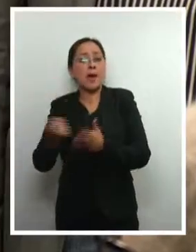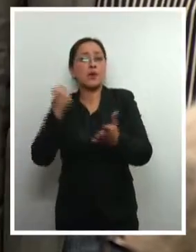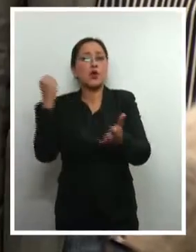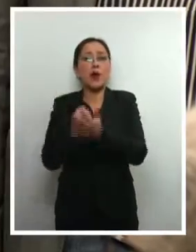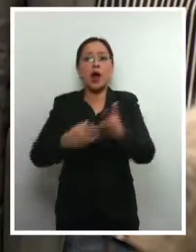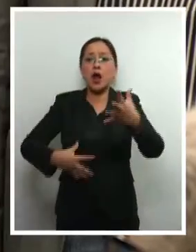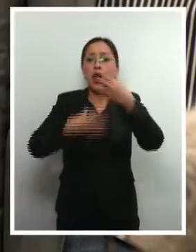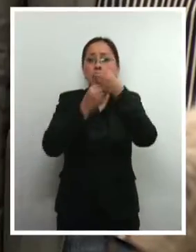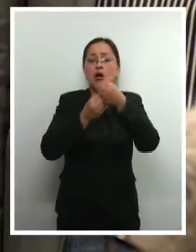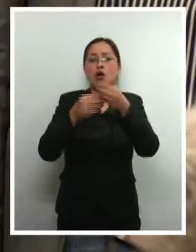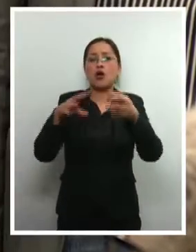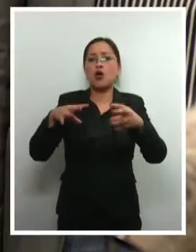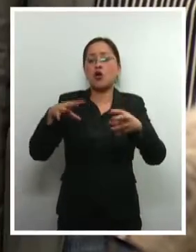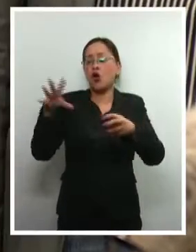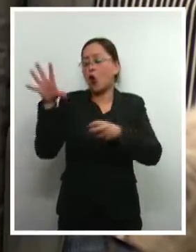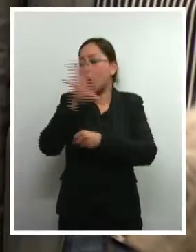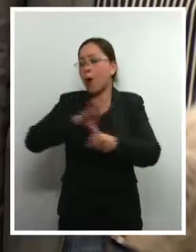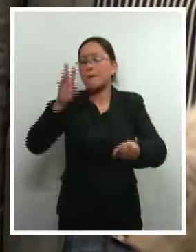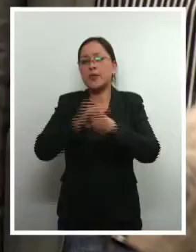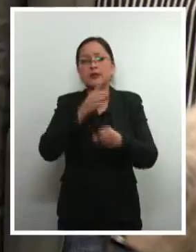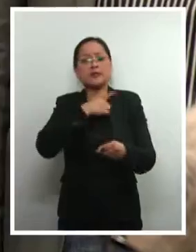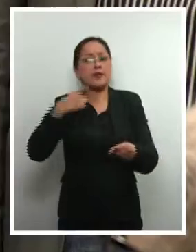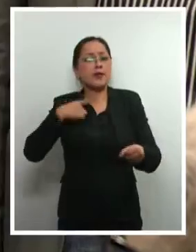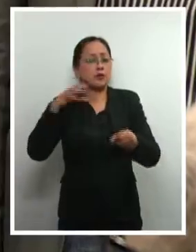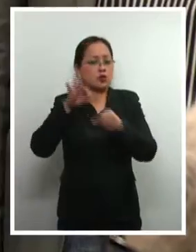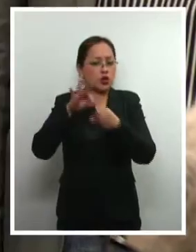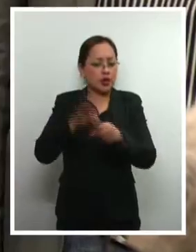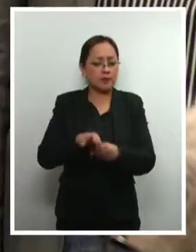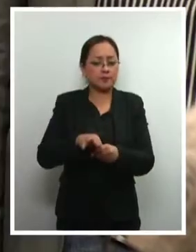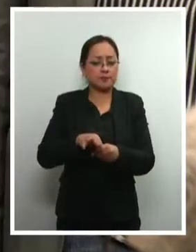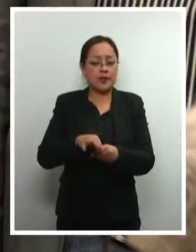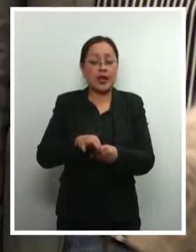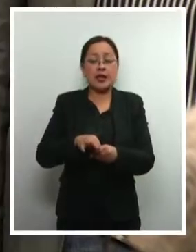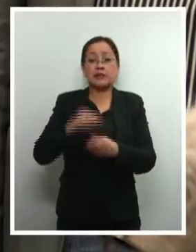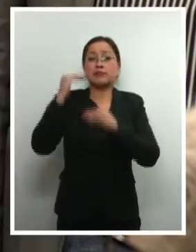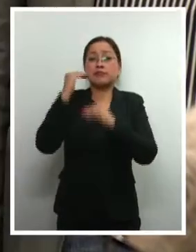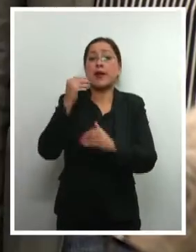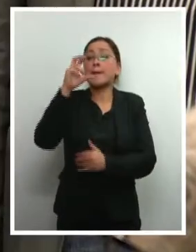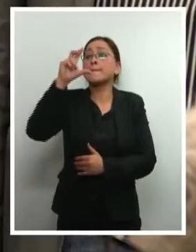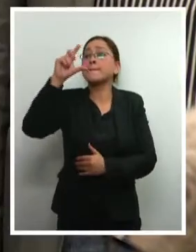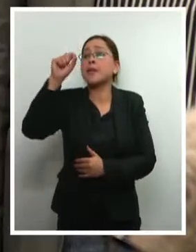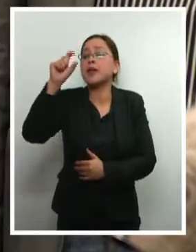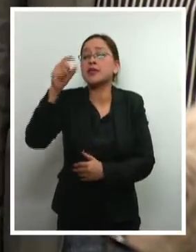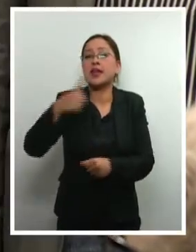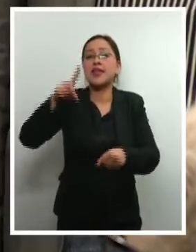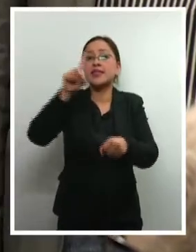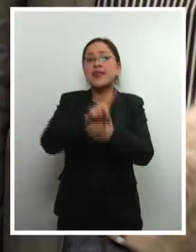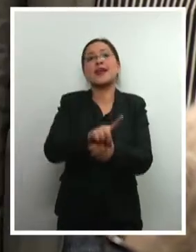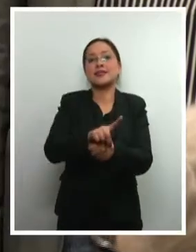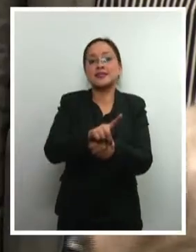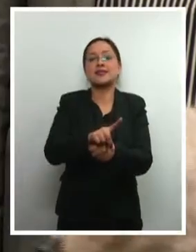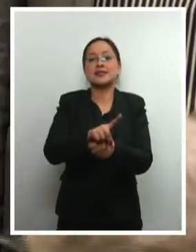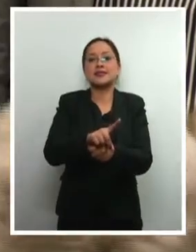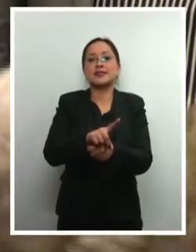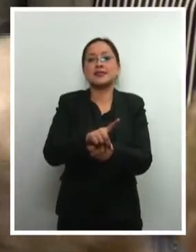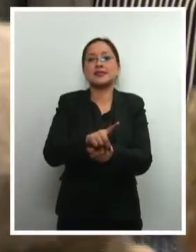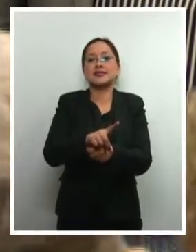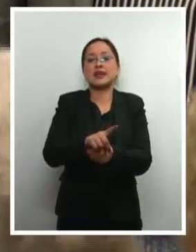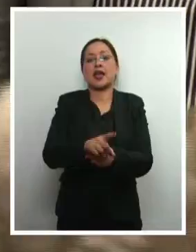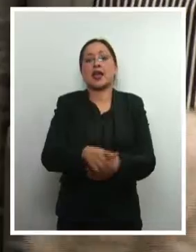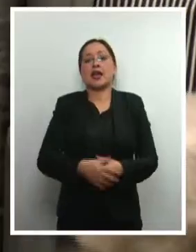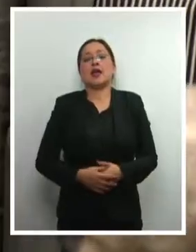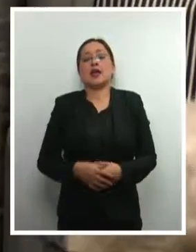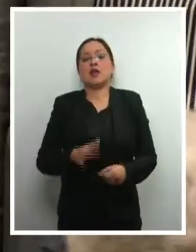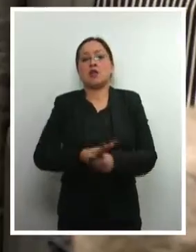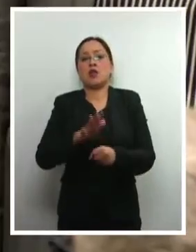en 20 días. Y queremos seguir haciendo grande el bonche, o lo que llamé el itacate, de